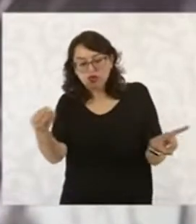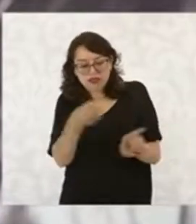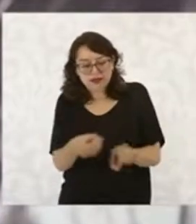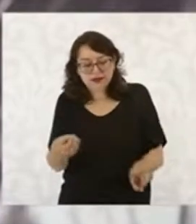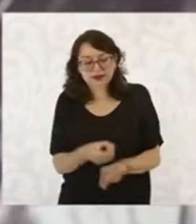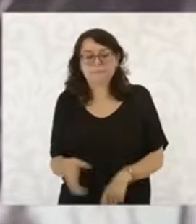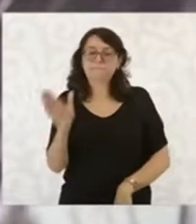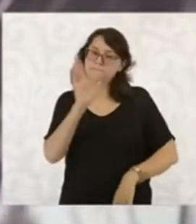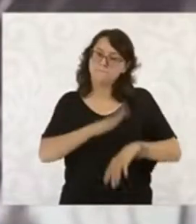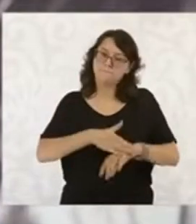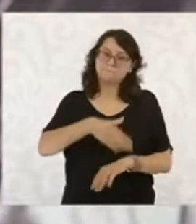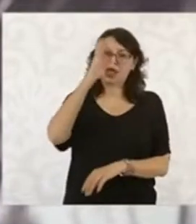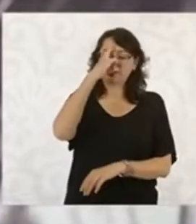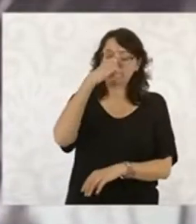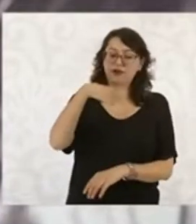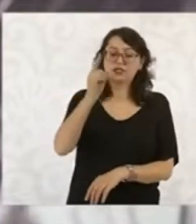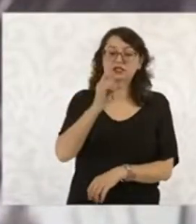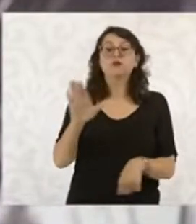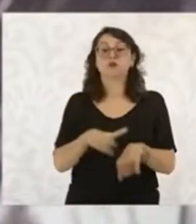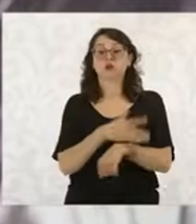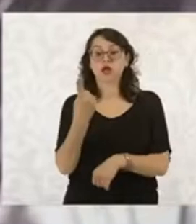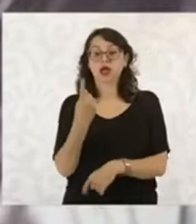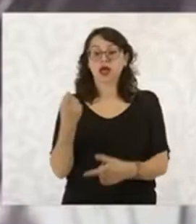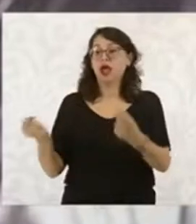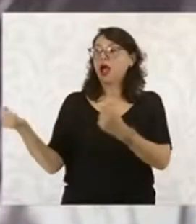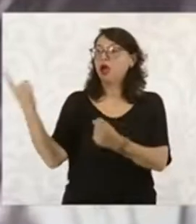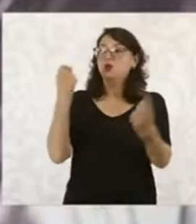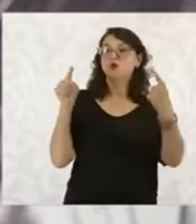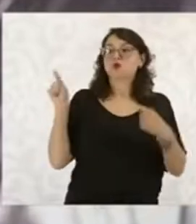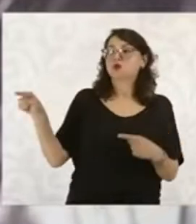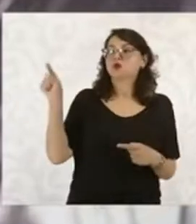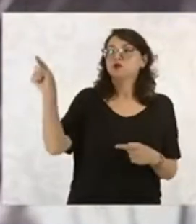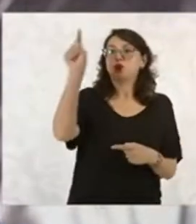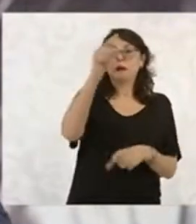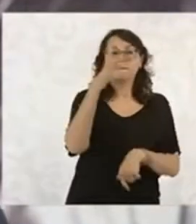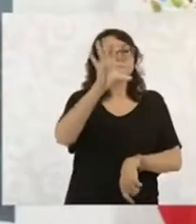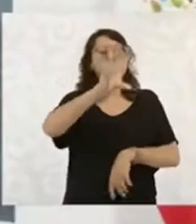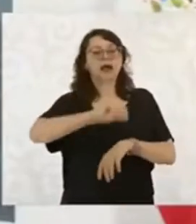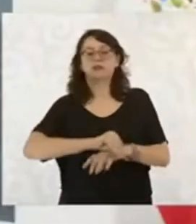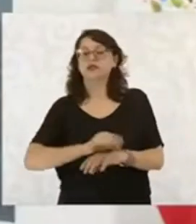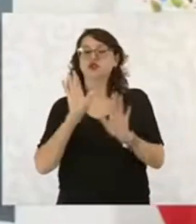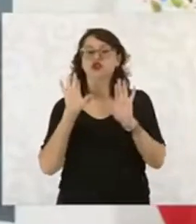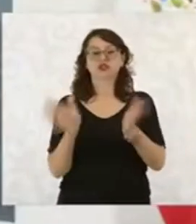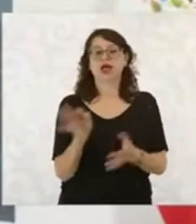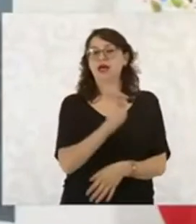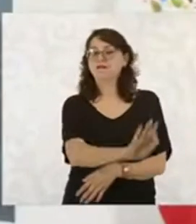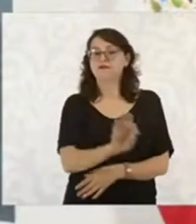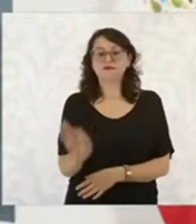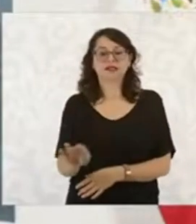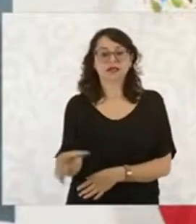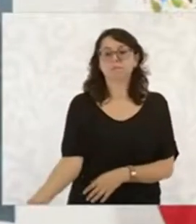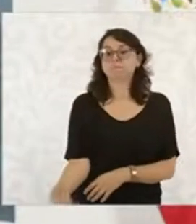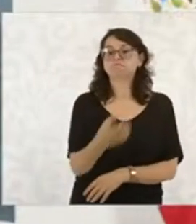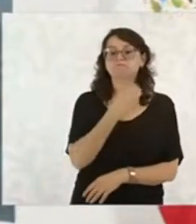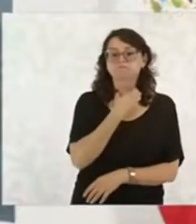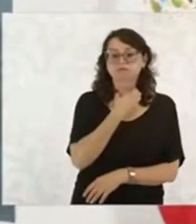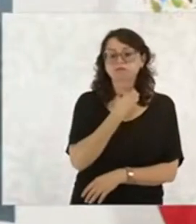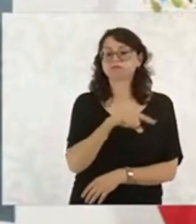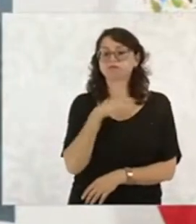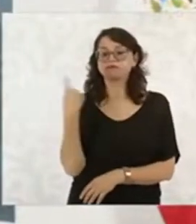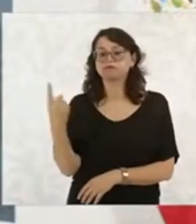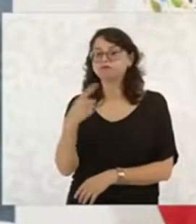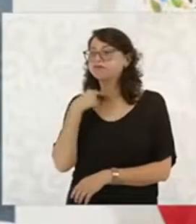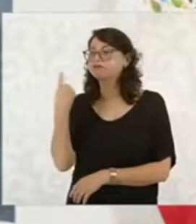que se encuentran vencidas. Es un instrumento muy importante que va a traer grandes beneficios, sobre todo